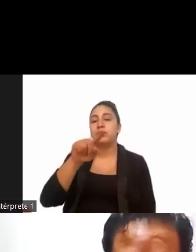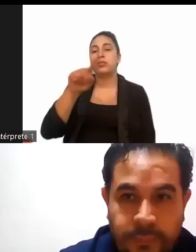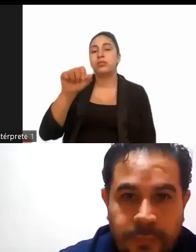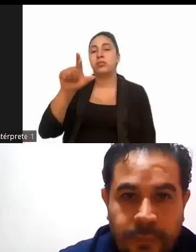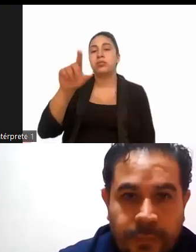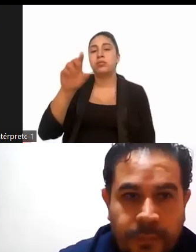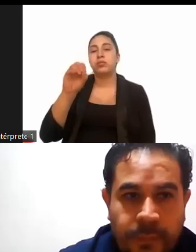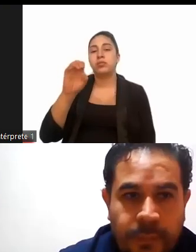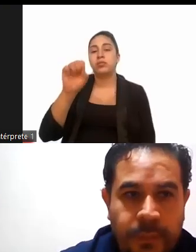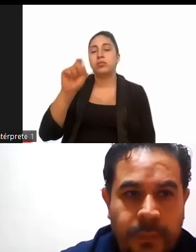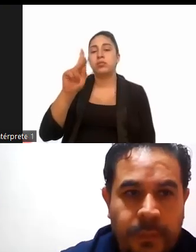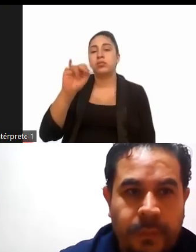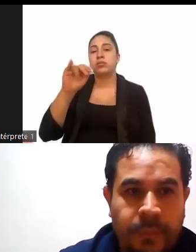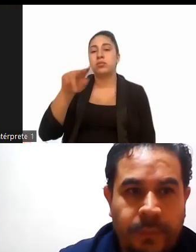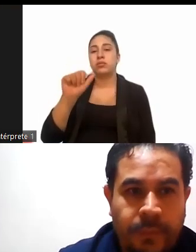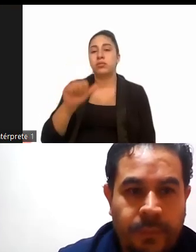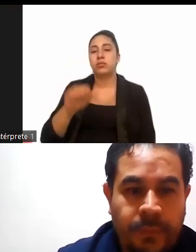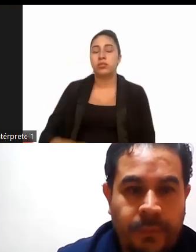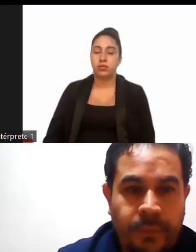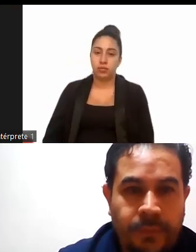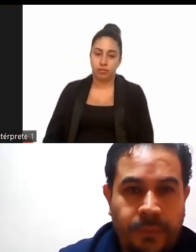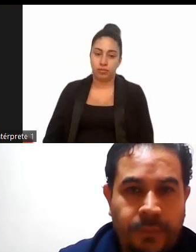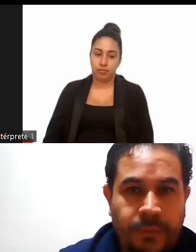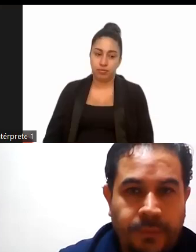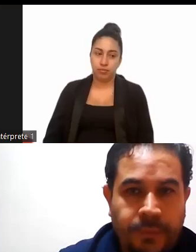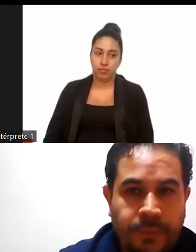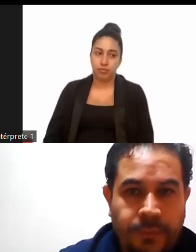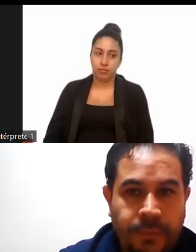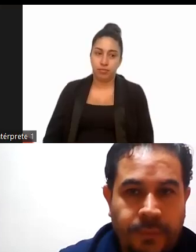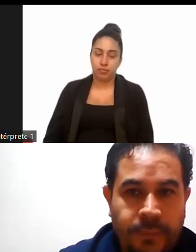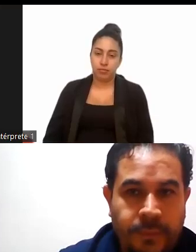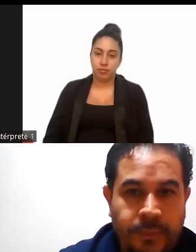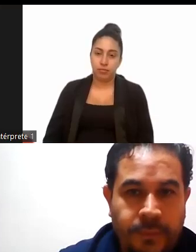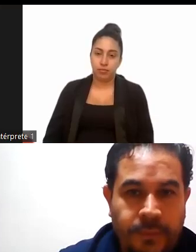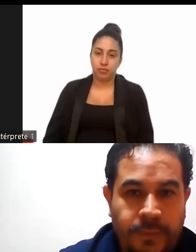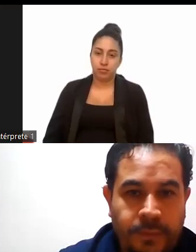No lo sé. Sí, pero sí estoy a favor.